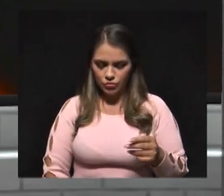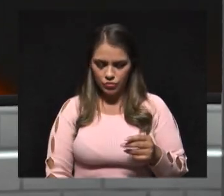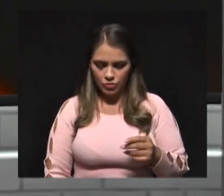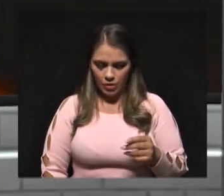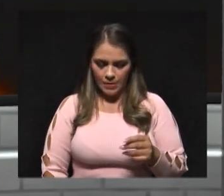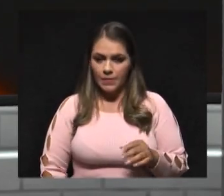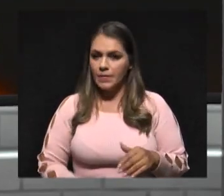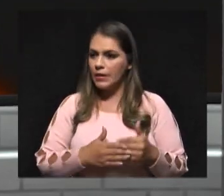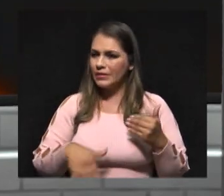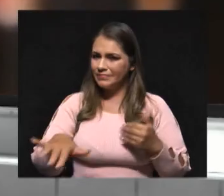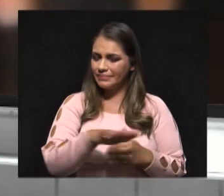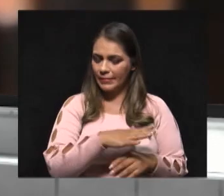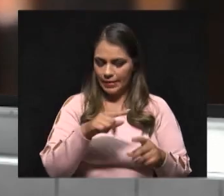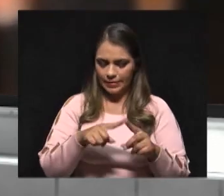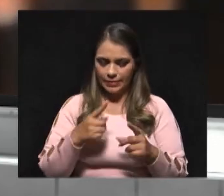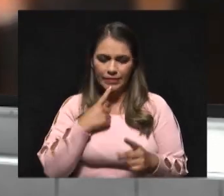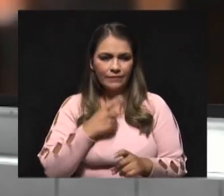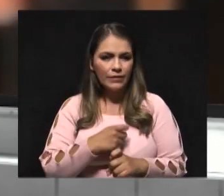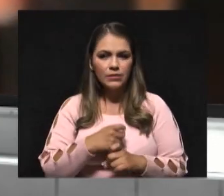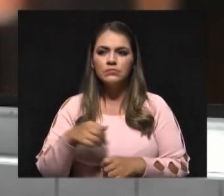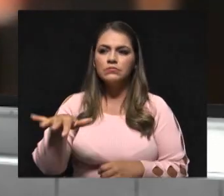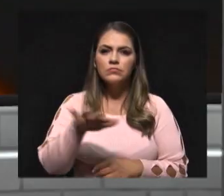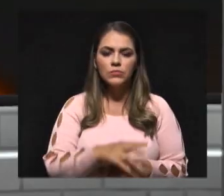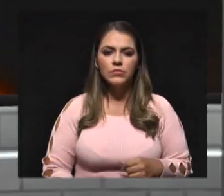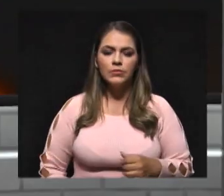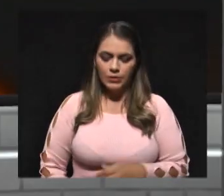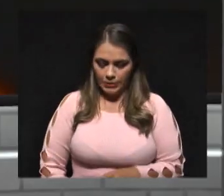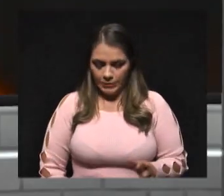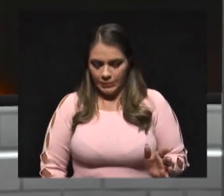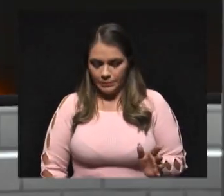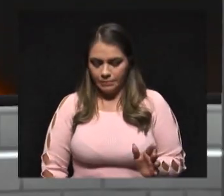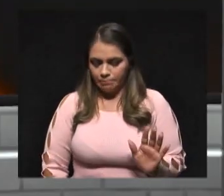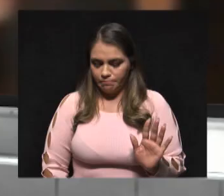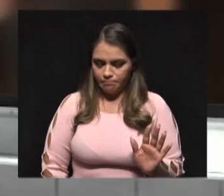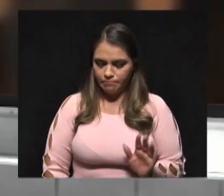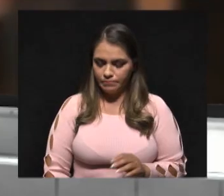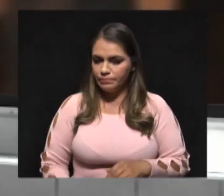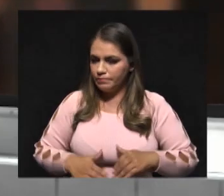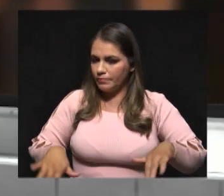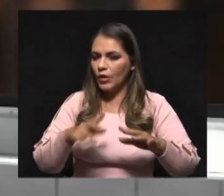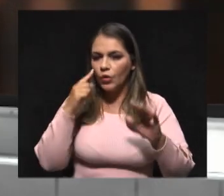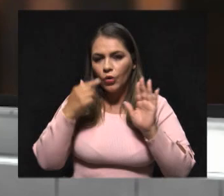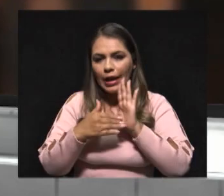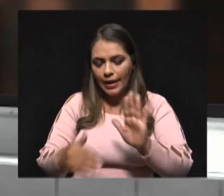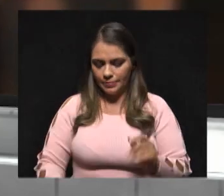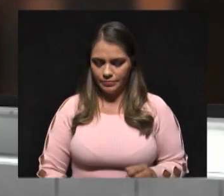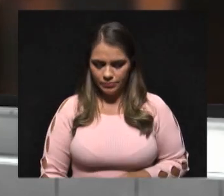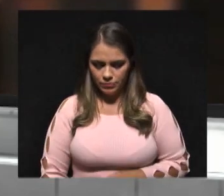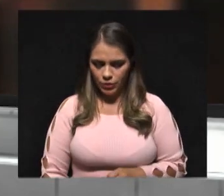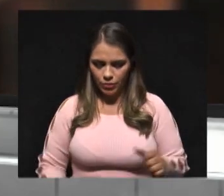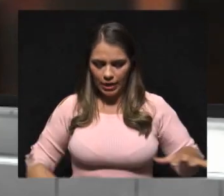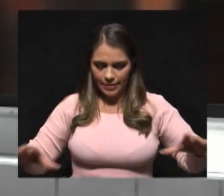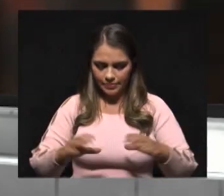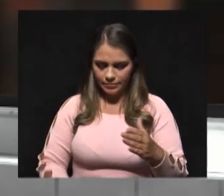complejo desde las bios el de los vídeos gobernantes ahí tendrán que apostarle exacto por eso entiendo que están pensando en un tema de área